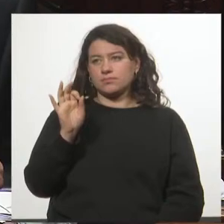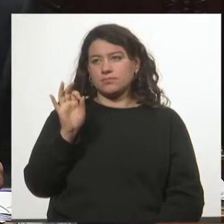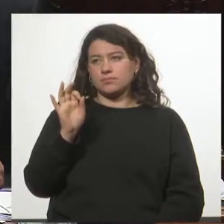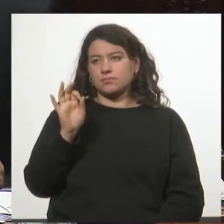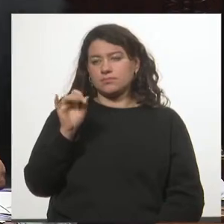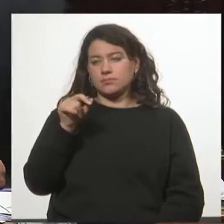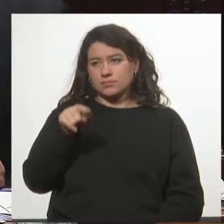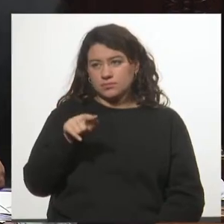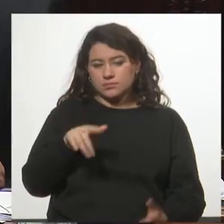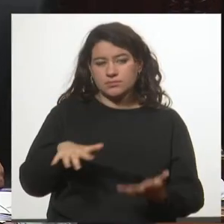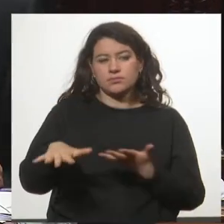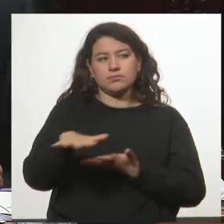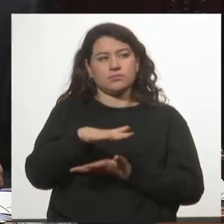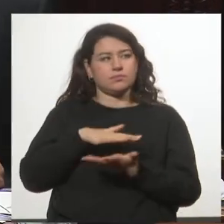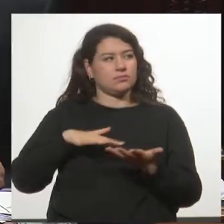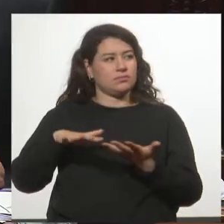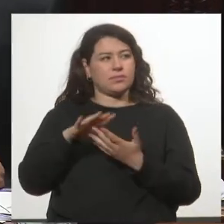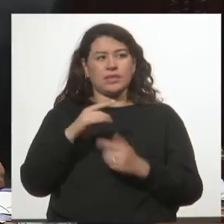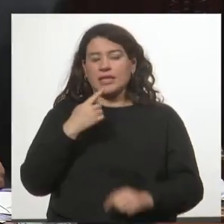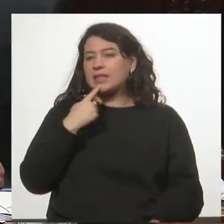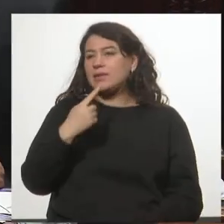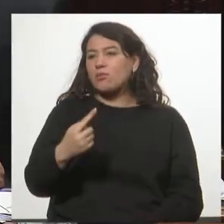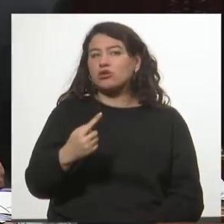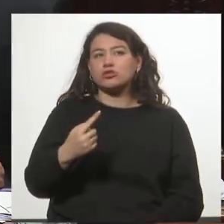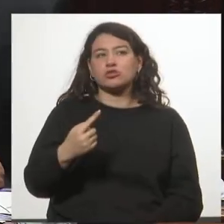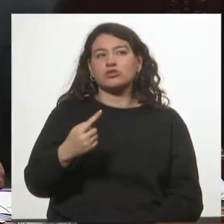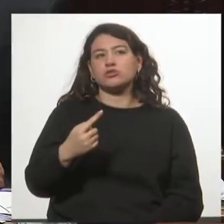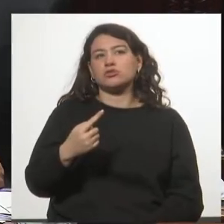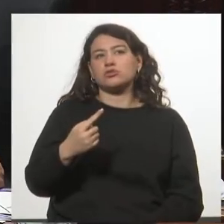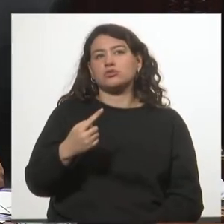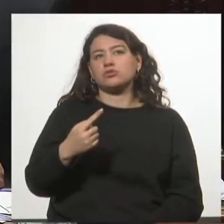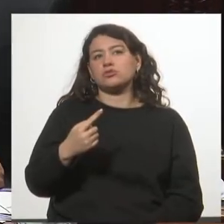en este caso decíamos qué